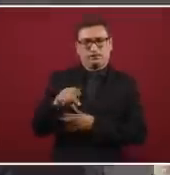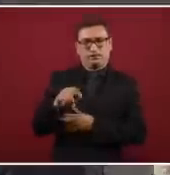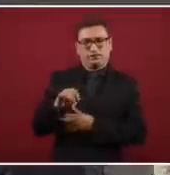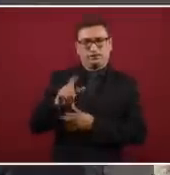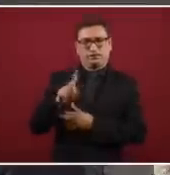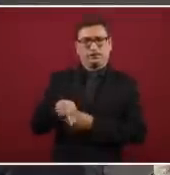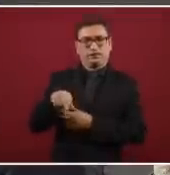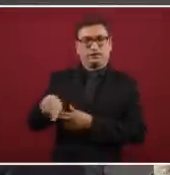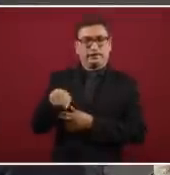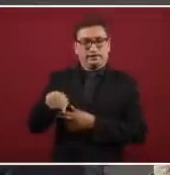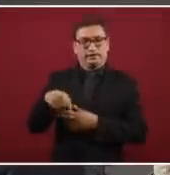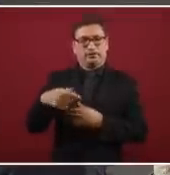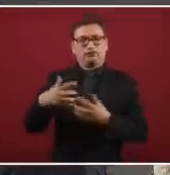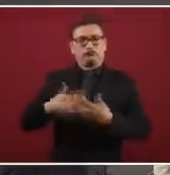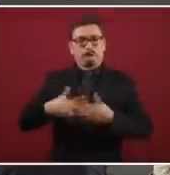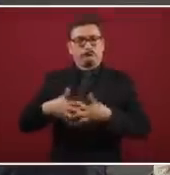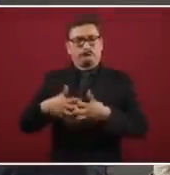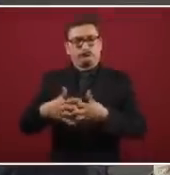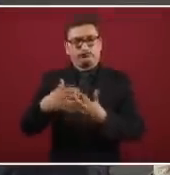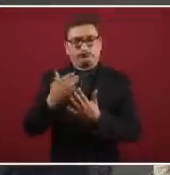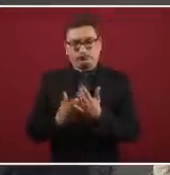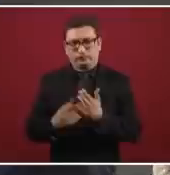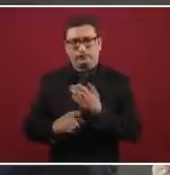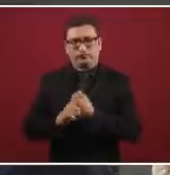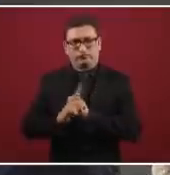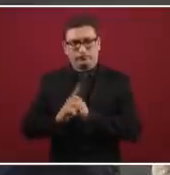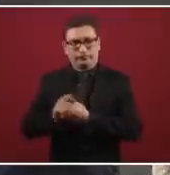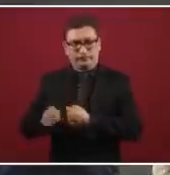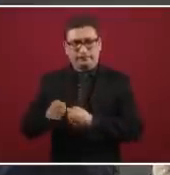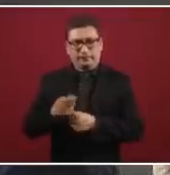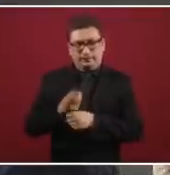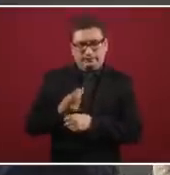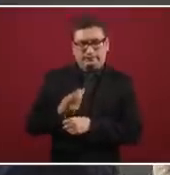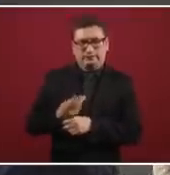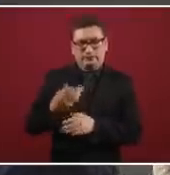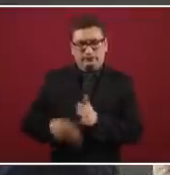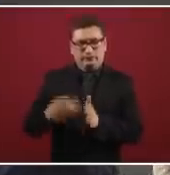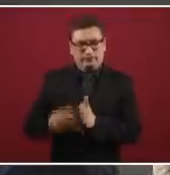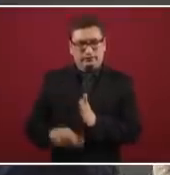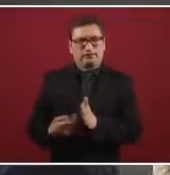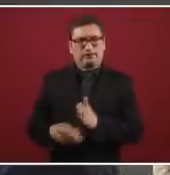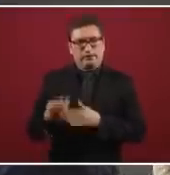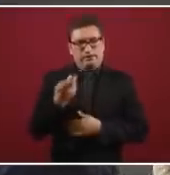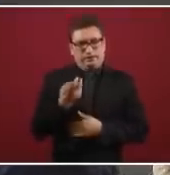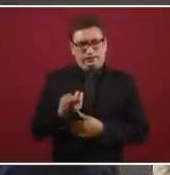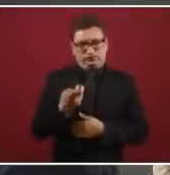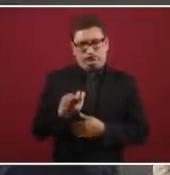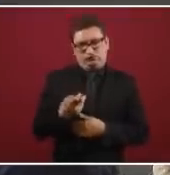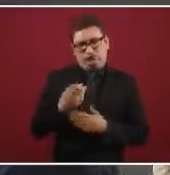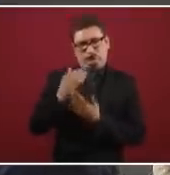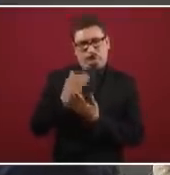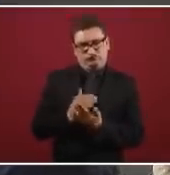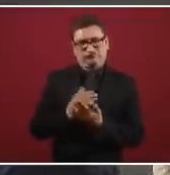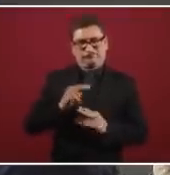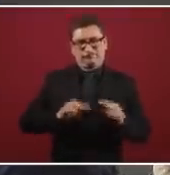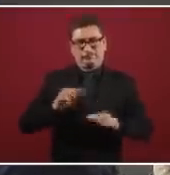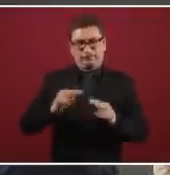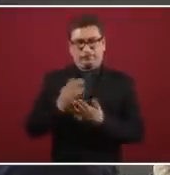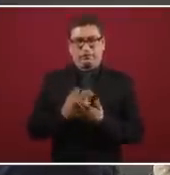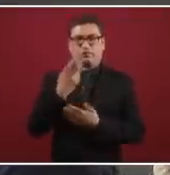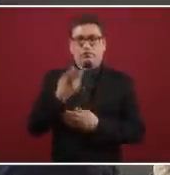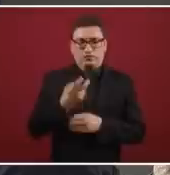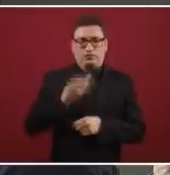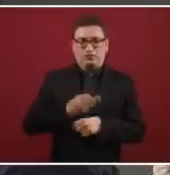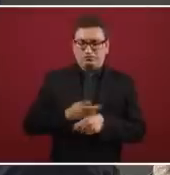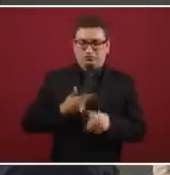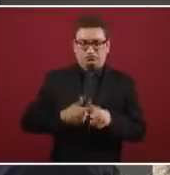bajar por un poro que salió en un serpentín, que es también por falta de mantenimiento de lo que estamos trabajando.